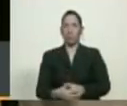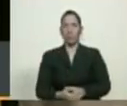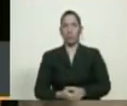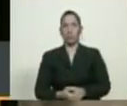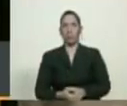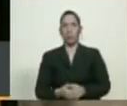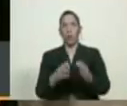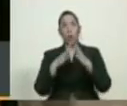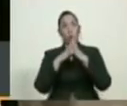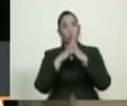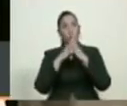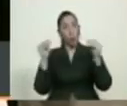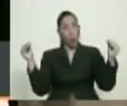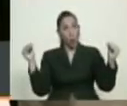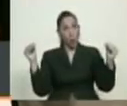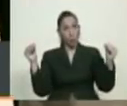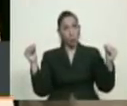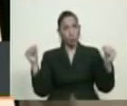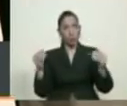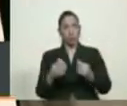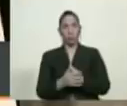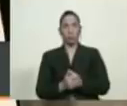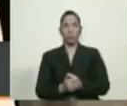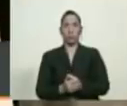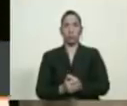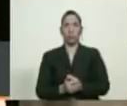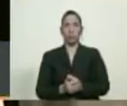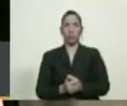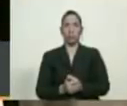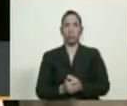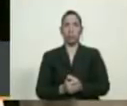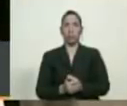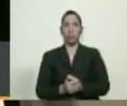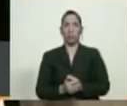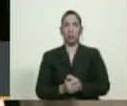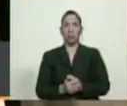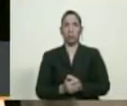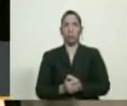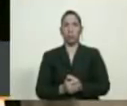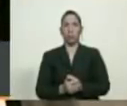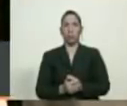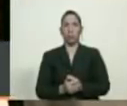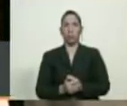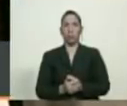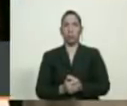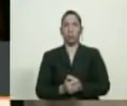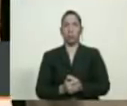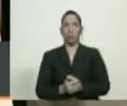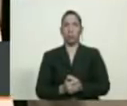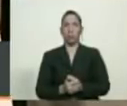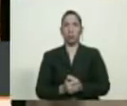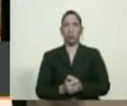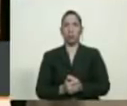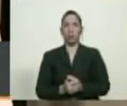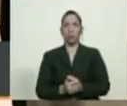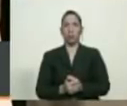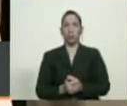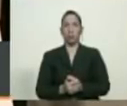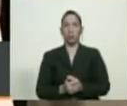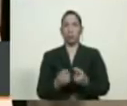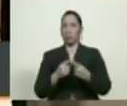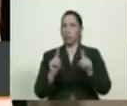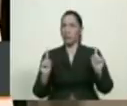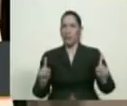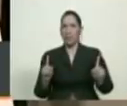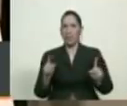para todos los que poseen este carnet. En segundo lugar, ¿a qué te refieres en la segunda parte de la pregunta? Disculpa. Bueno, a diferencia de las